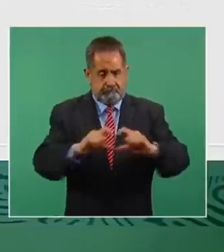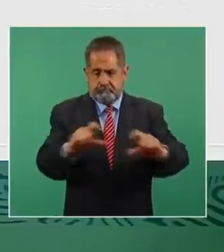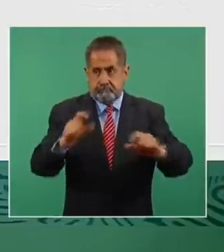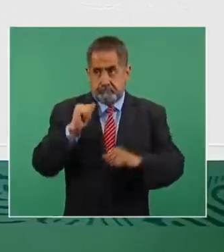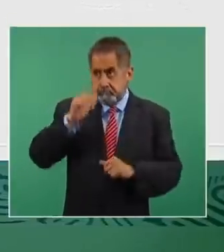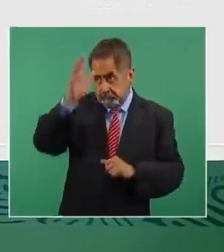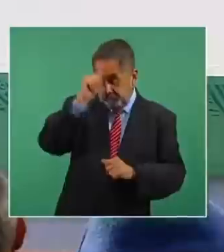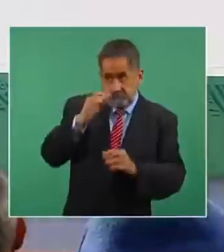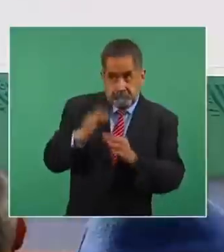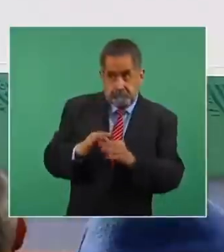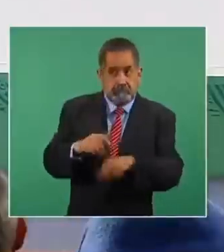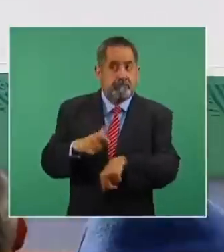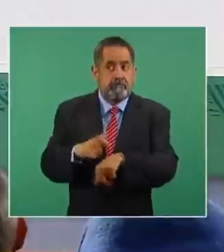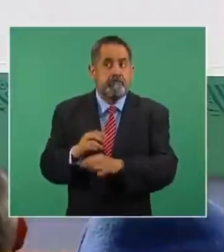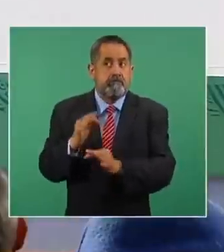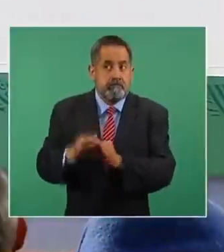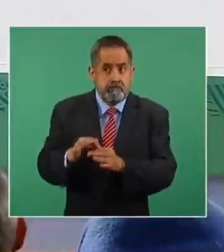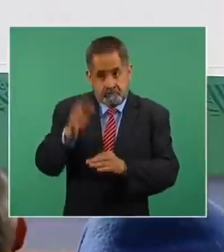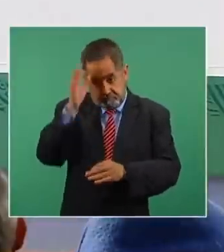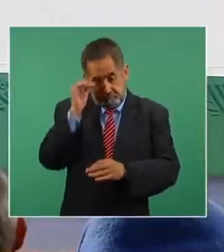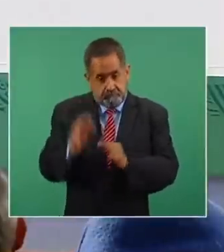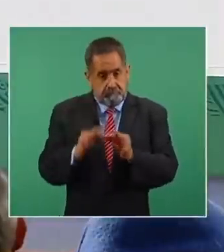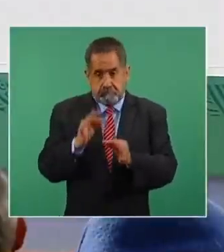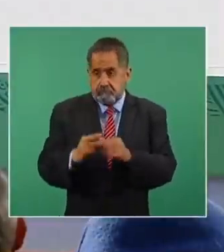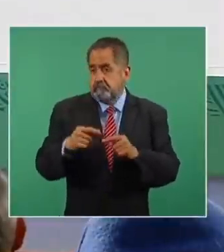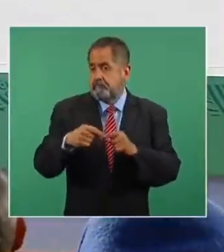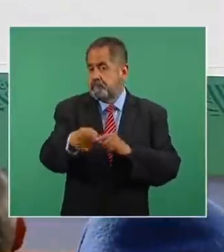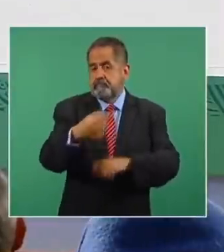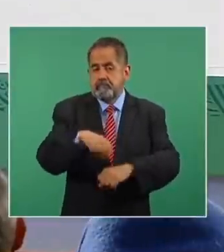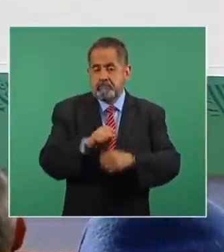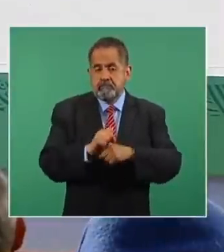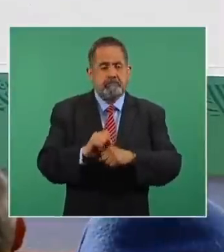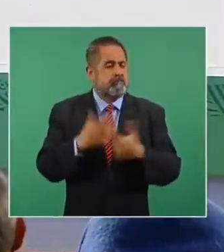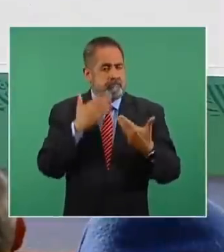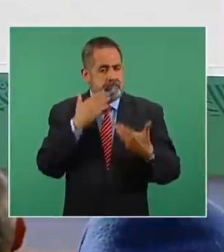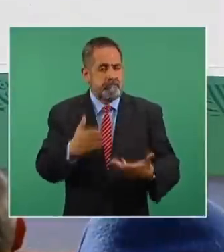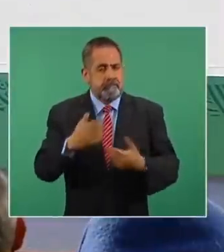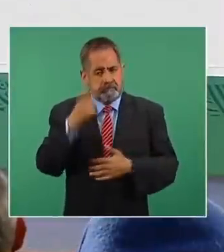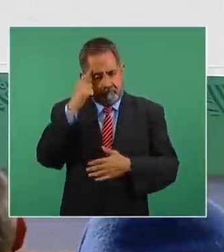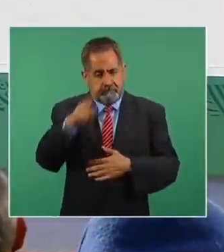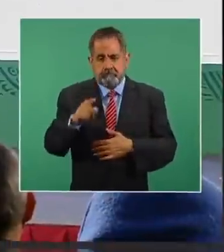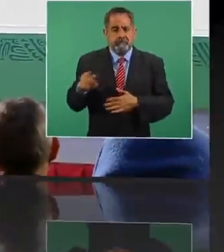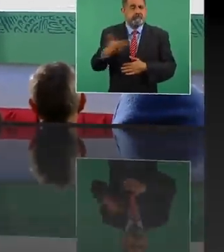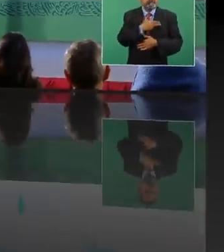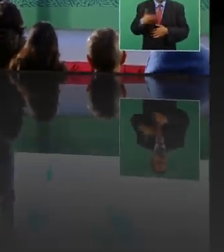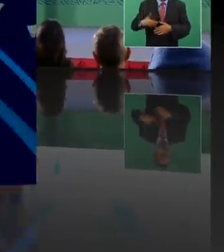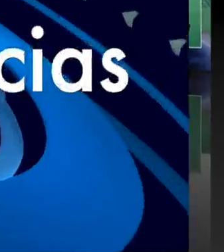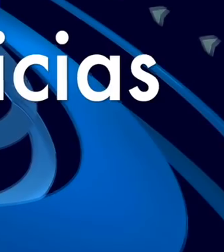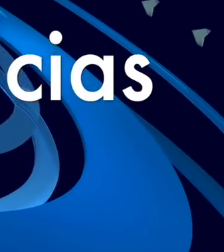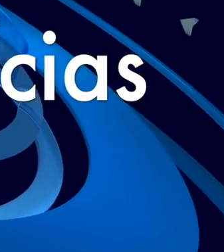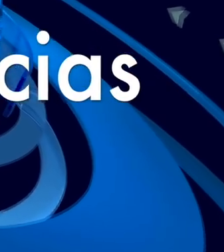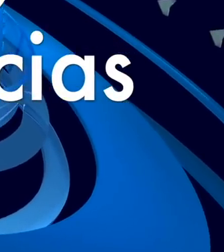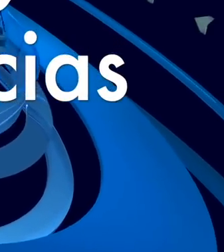acordadas en los tiempos acordados en las próximas semanas, para que las metas que ha fijado el presidente se cumplan.